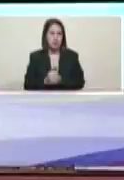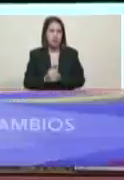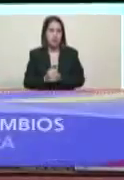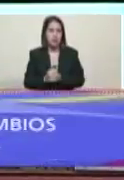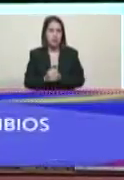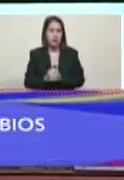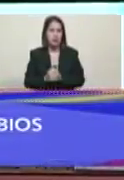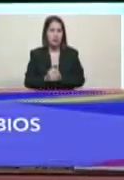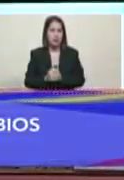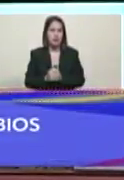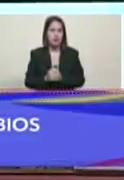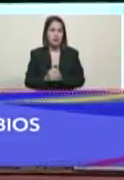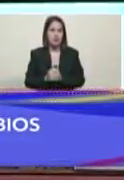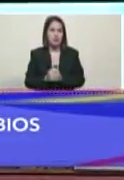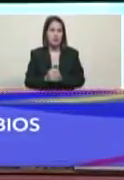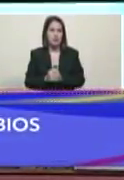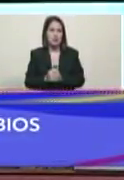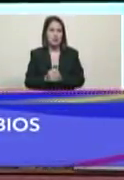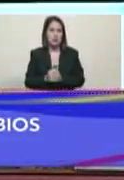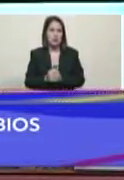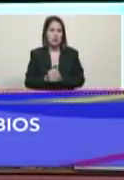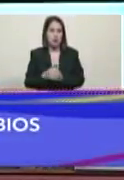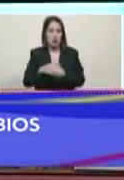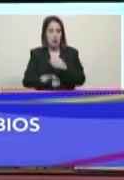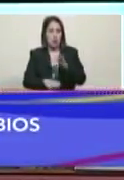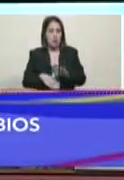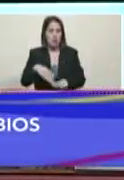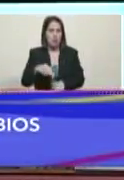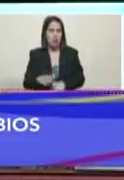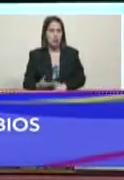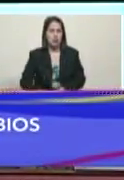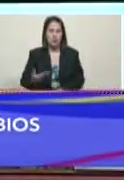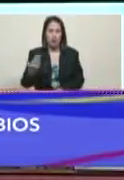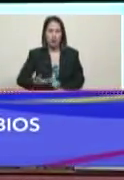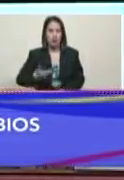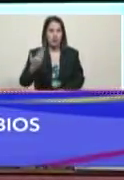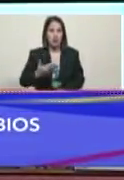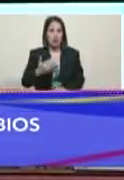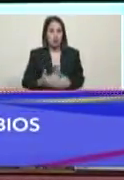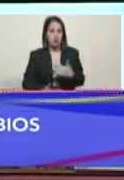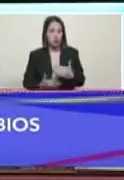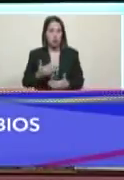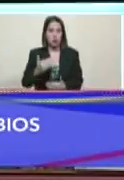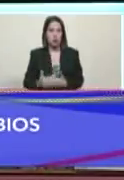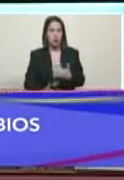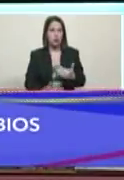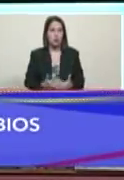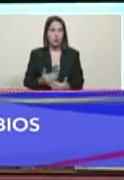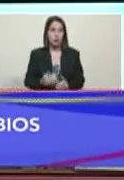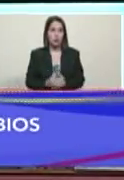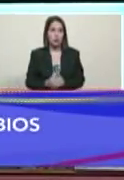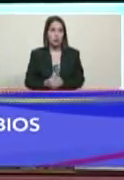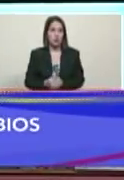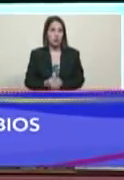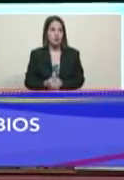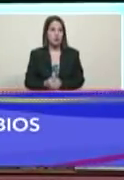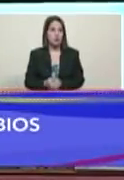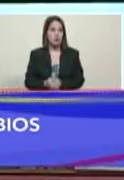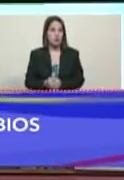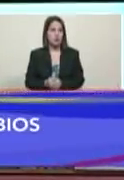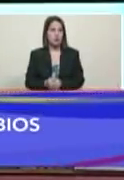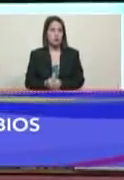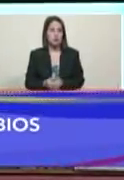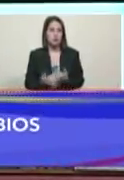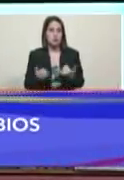tomar con pasos de vanguardia audaces. Tenemos que tomar en cuenta los cambios que